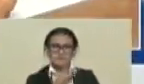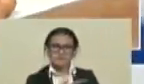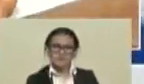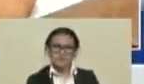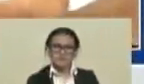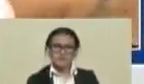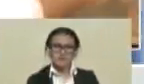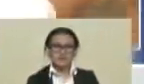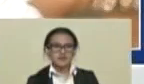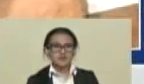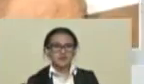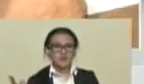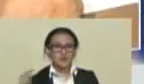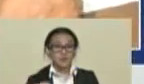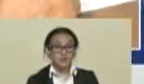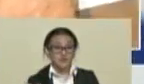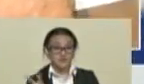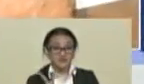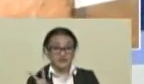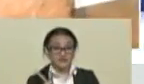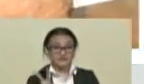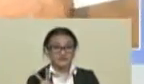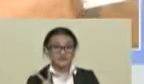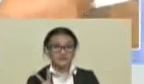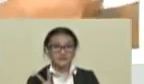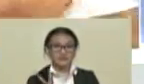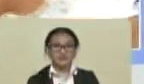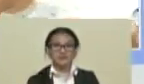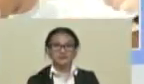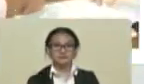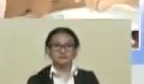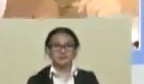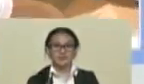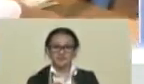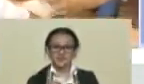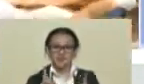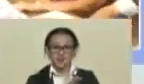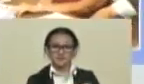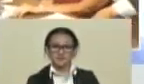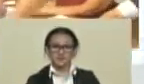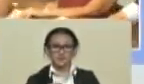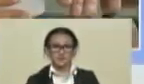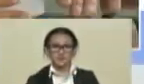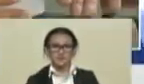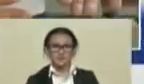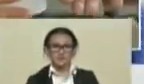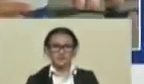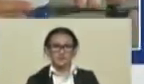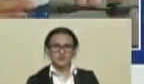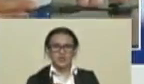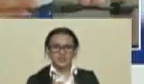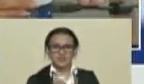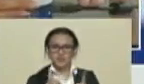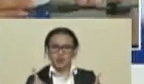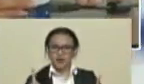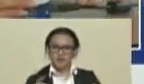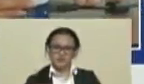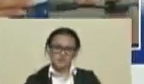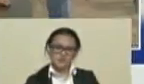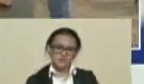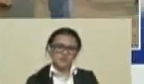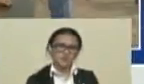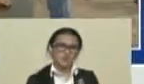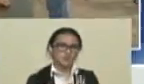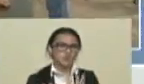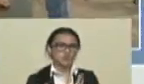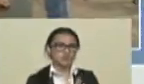internacionales a Venezuela, uno de los países con una democracia fortalecida, una democracia vibrante, una democracia que,